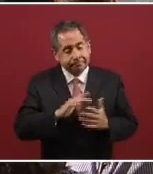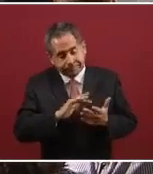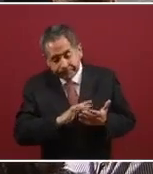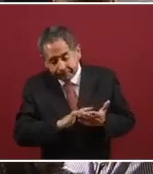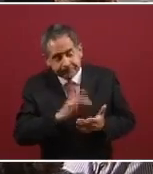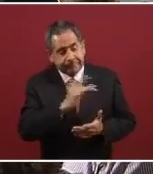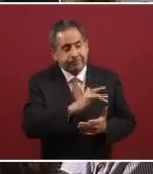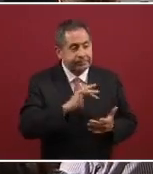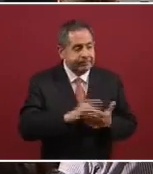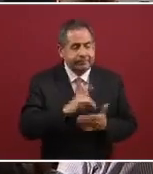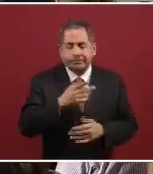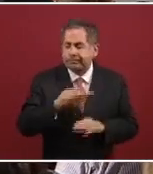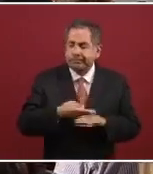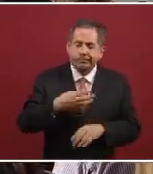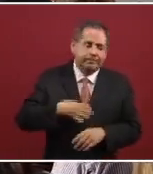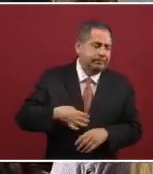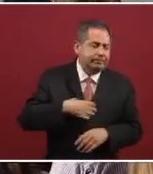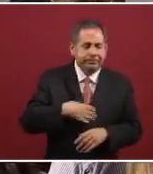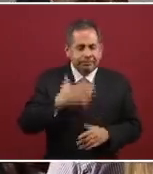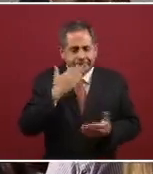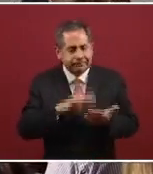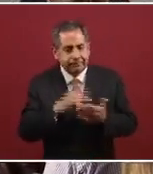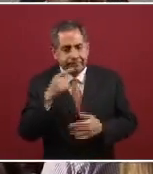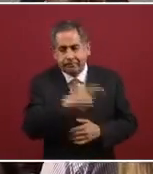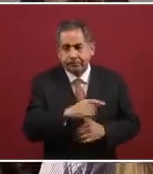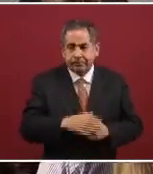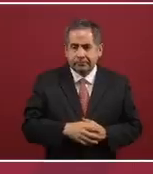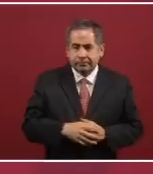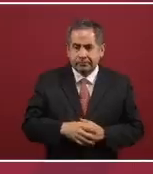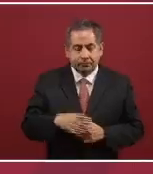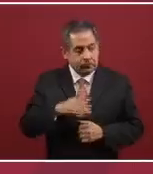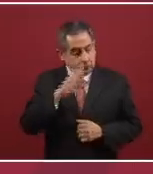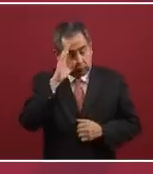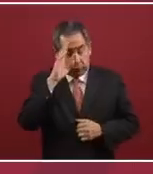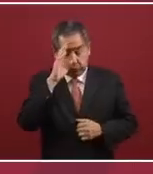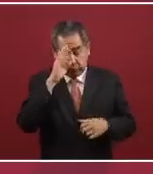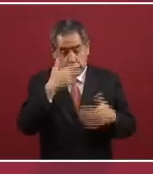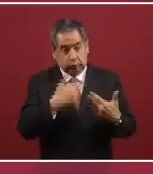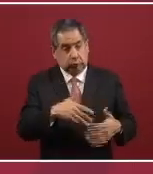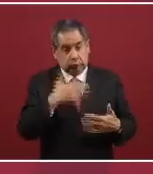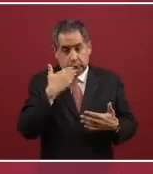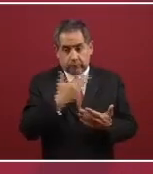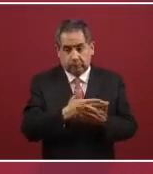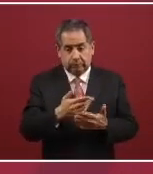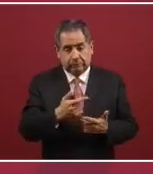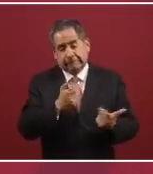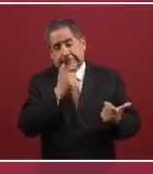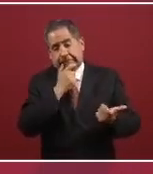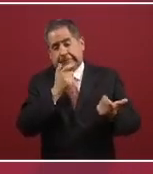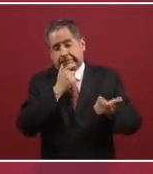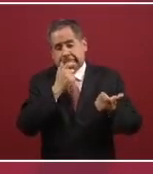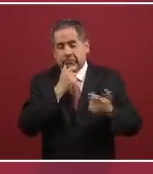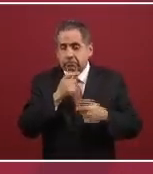gracias, estamos muy contentos contigo. Te pasaste, y